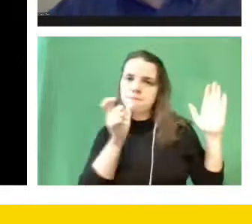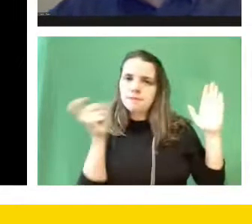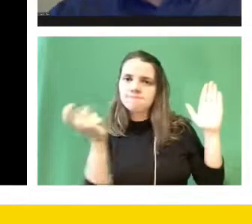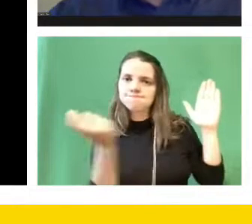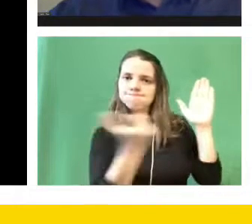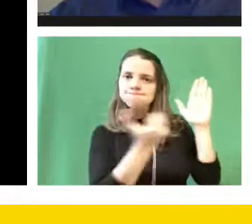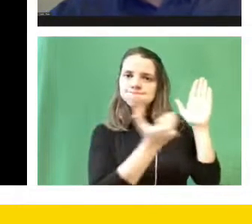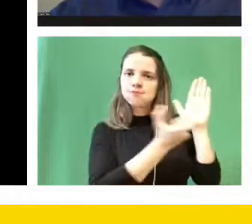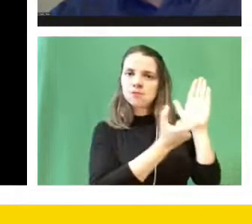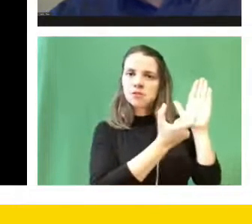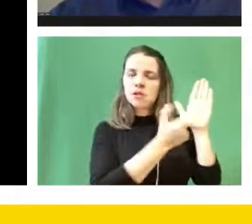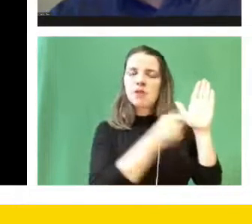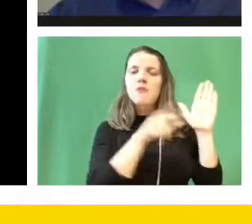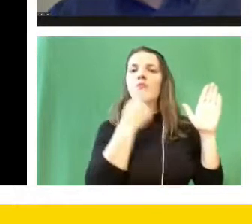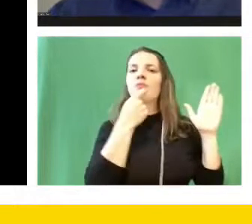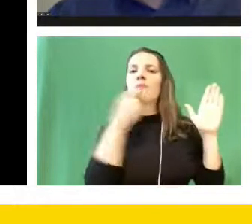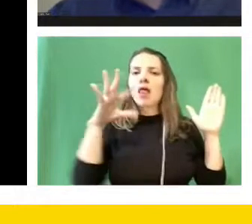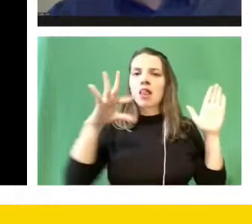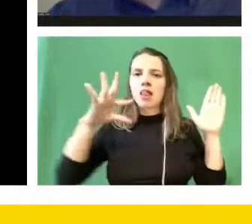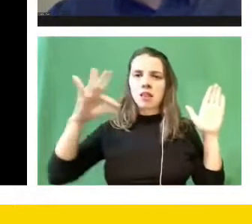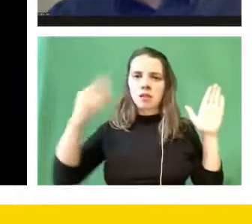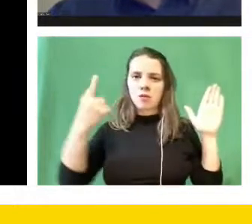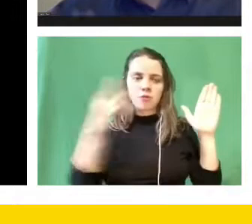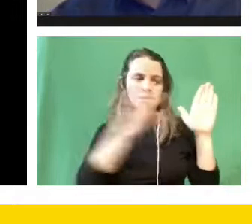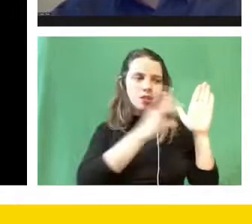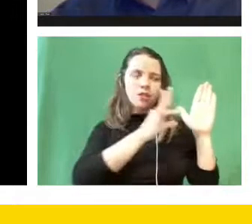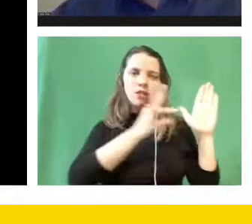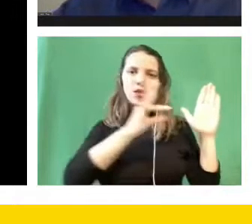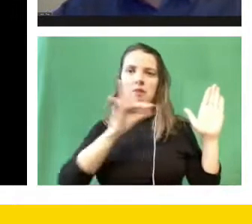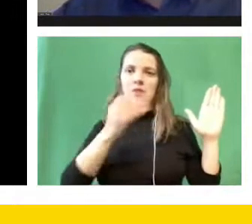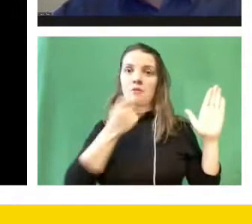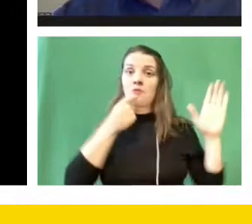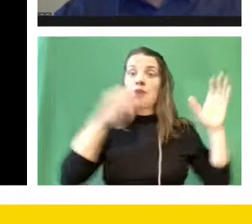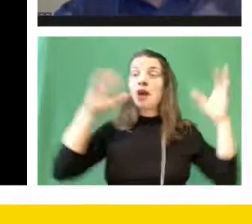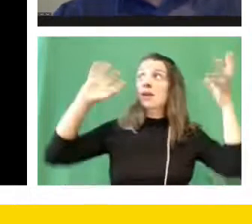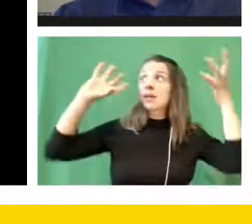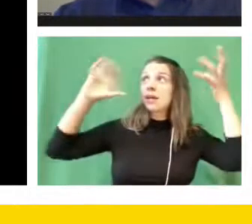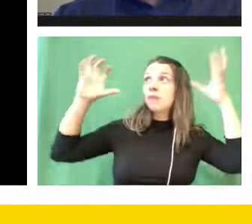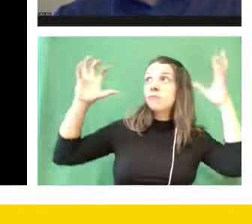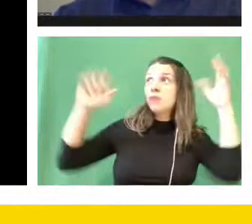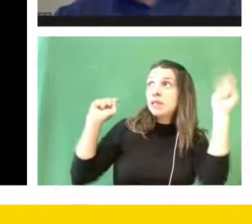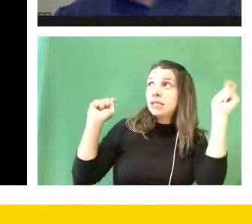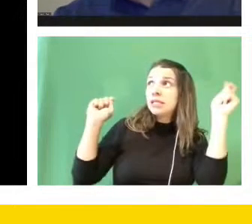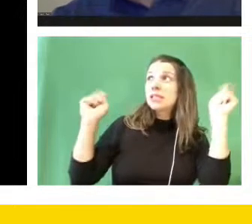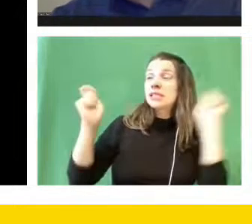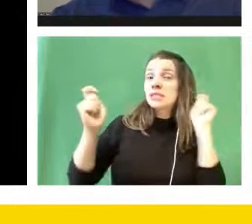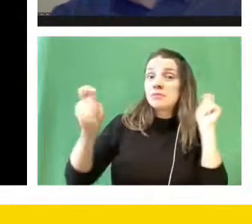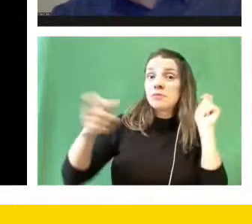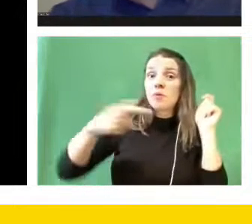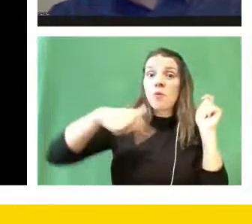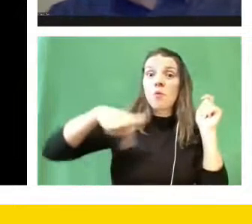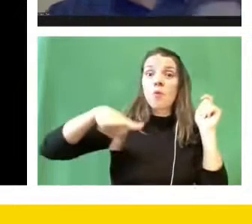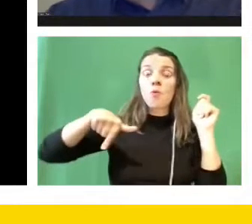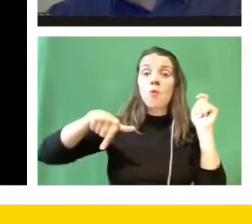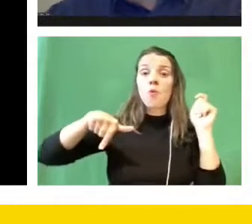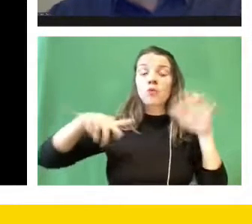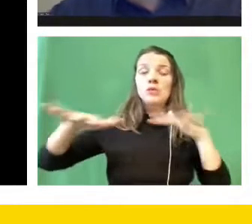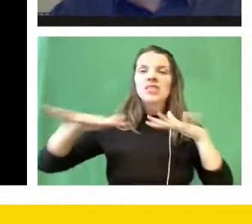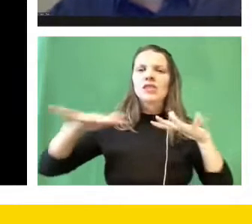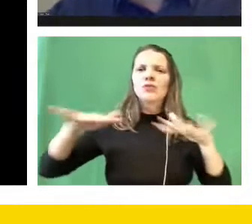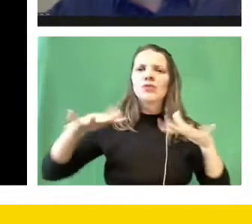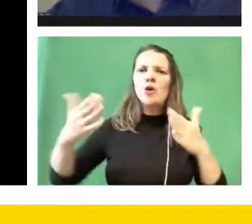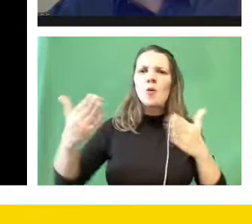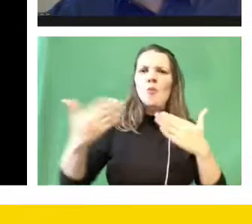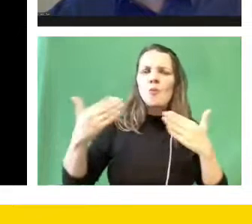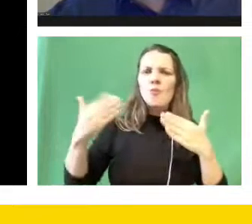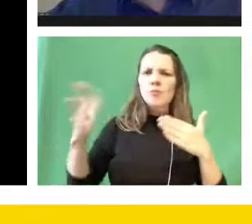toco una, que es la vulnerabilidad al cambio climático, que está definida en esta ley como la propensión o la predisposición a ser afectado negativamente